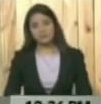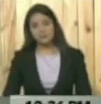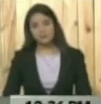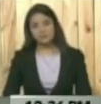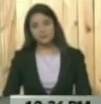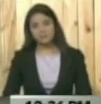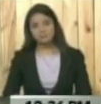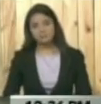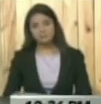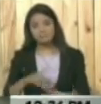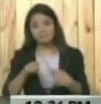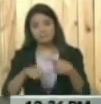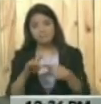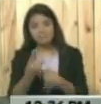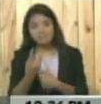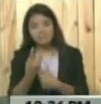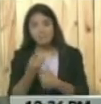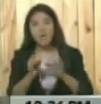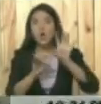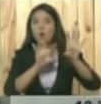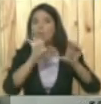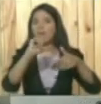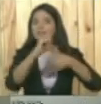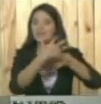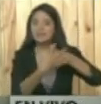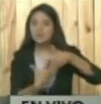y que generaron sobre todo a los países del sur